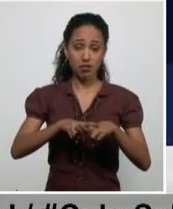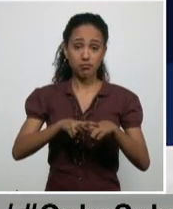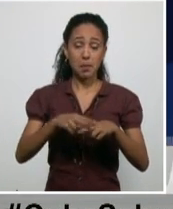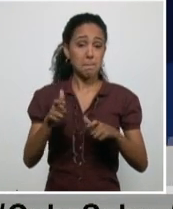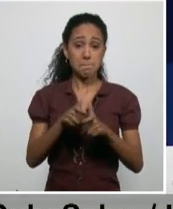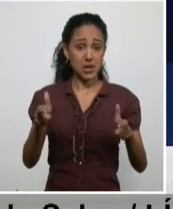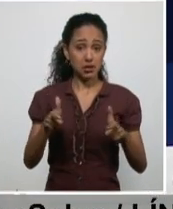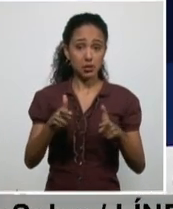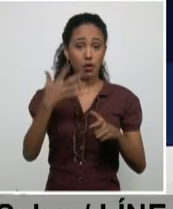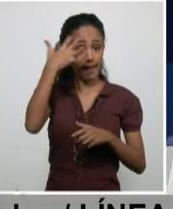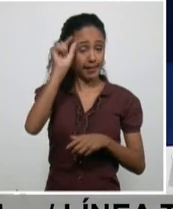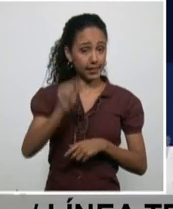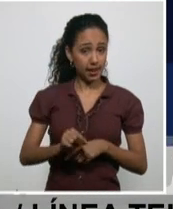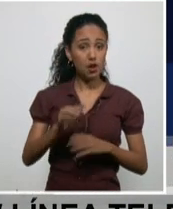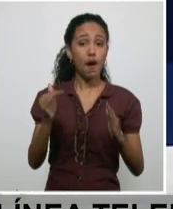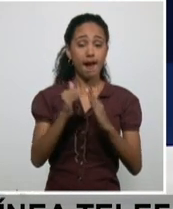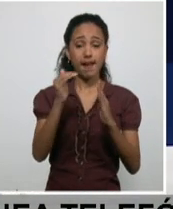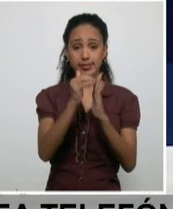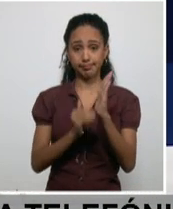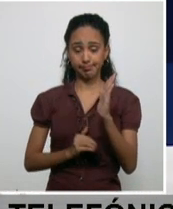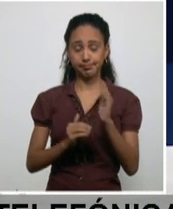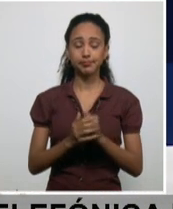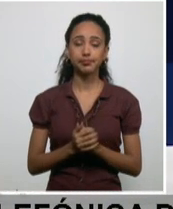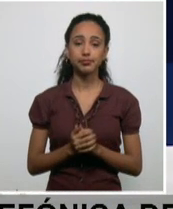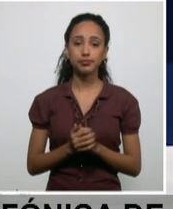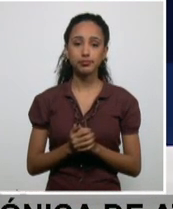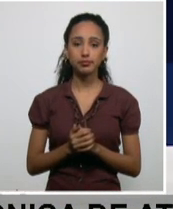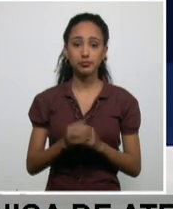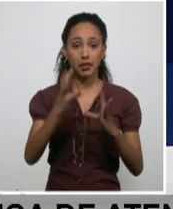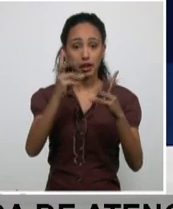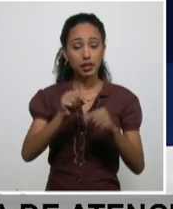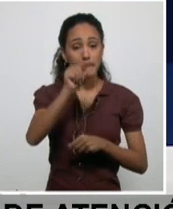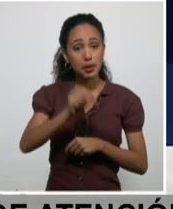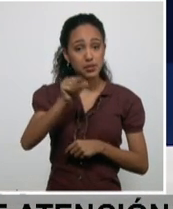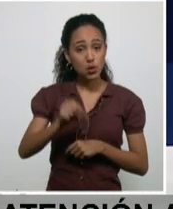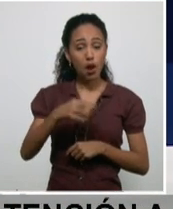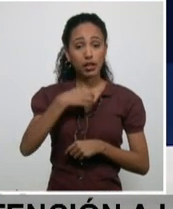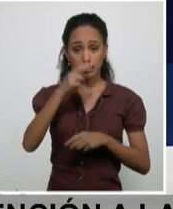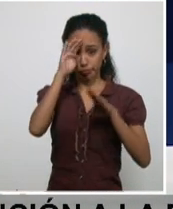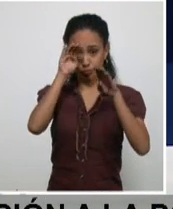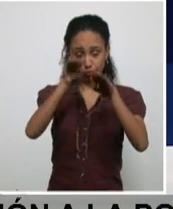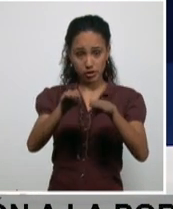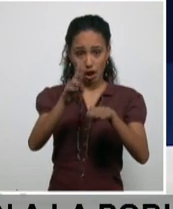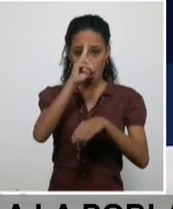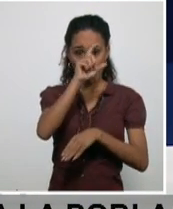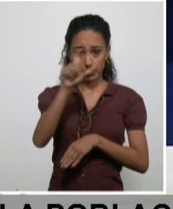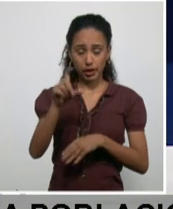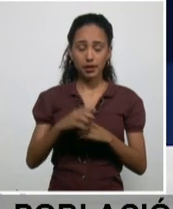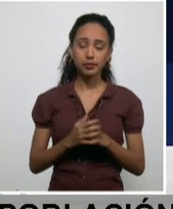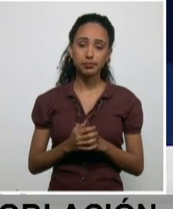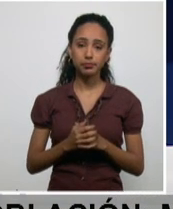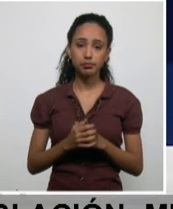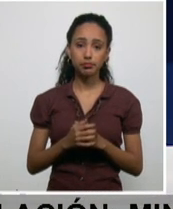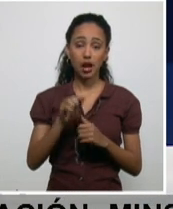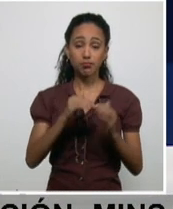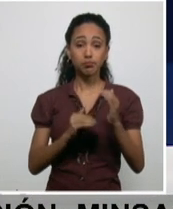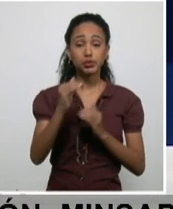tienen en casas de arrendamiento. El número de personas que tenemos ingresadas en los hospitales asciende